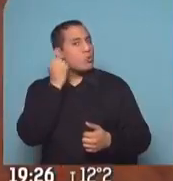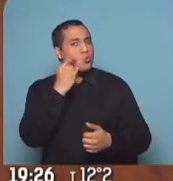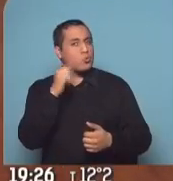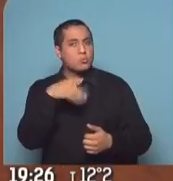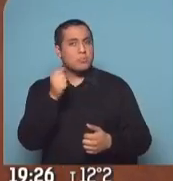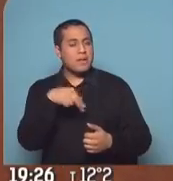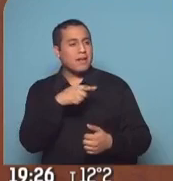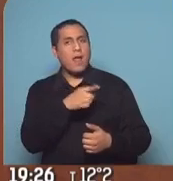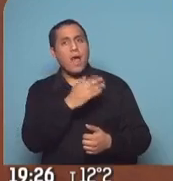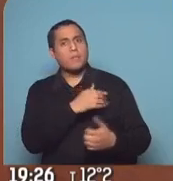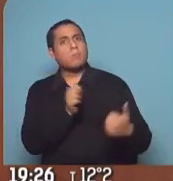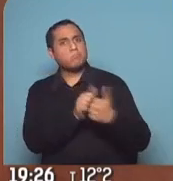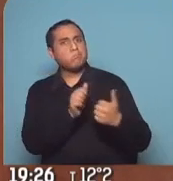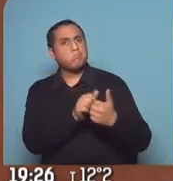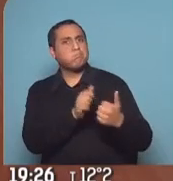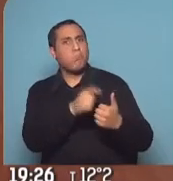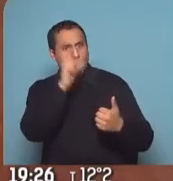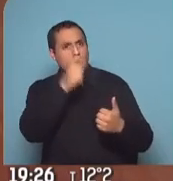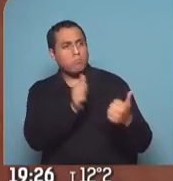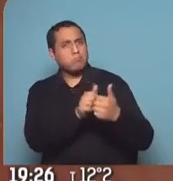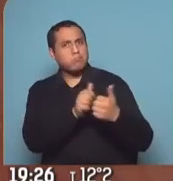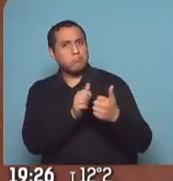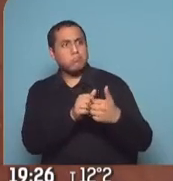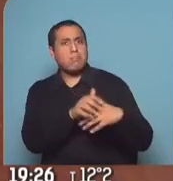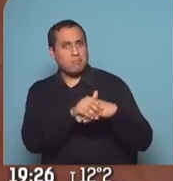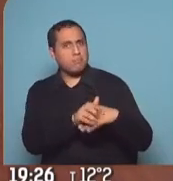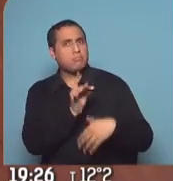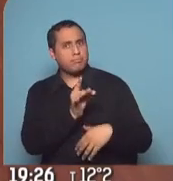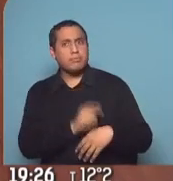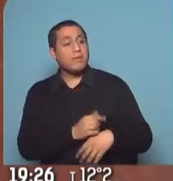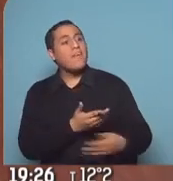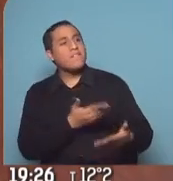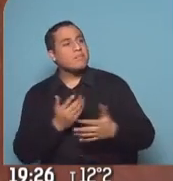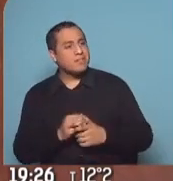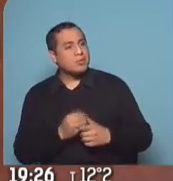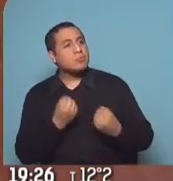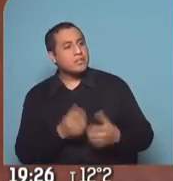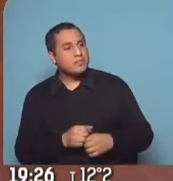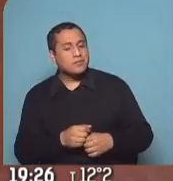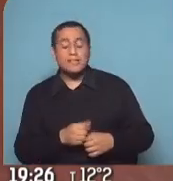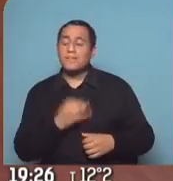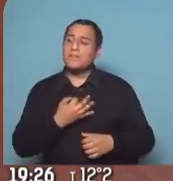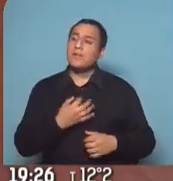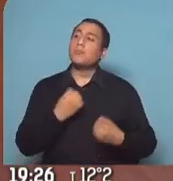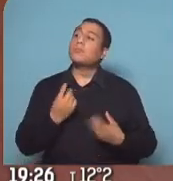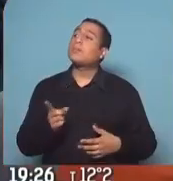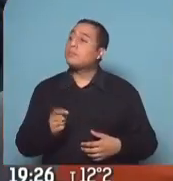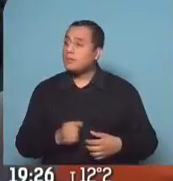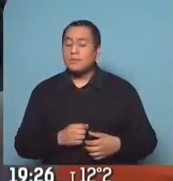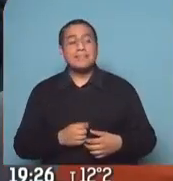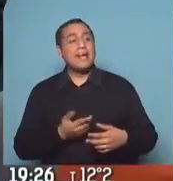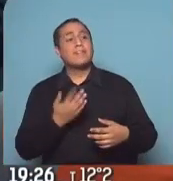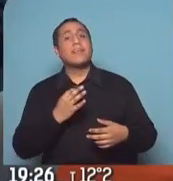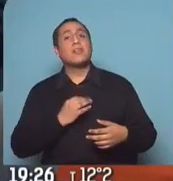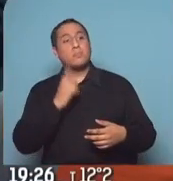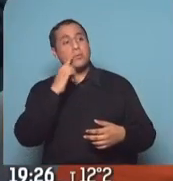con él en el Congreso y que enhebró una verdadera amistad. Bienvenida, ¿cómo le va? Bien, ¿cómo están ustedes? Allá por la década del 70